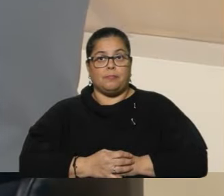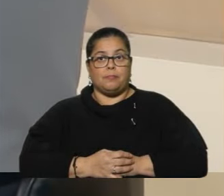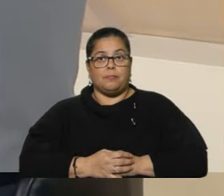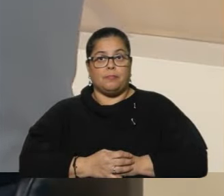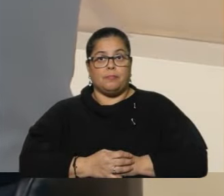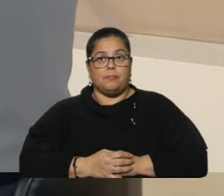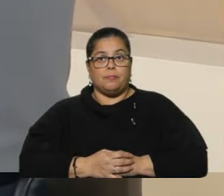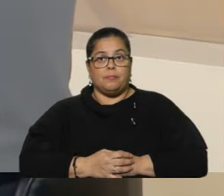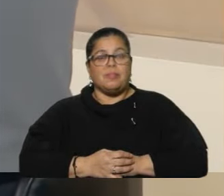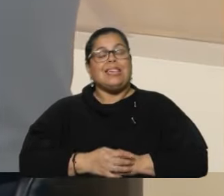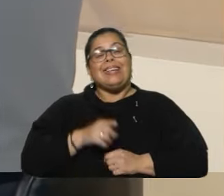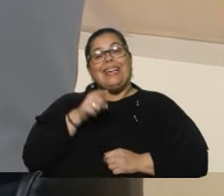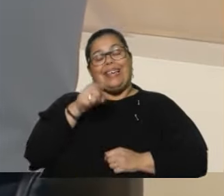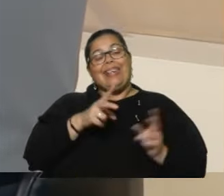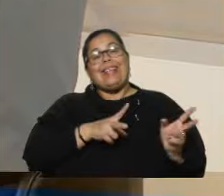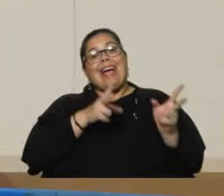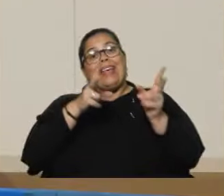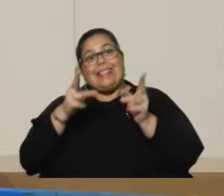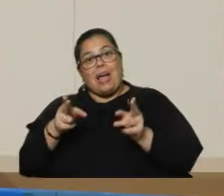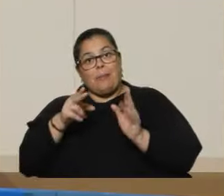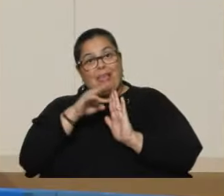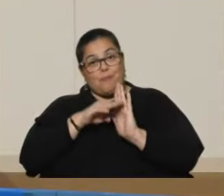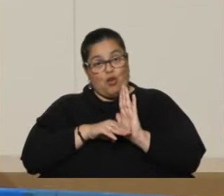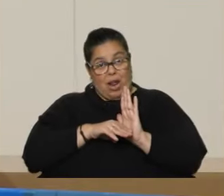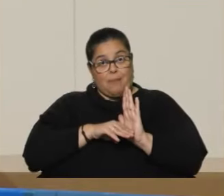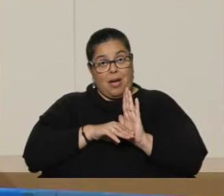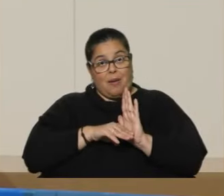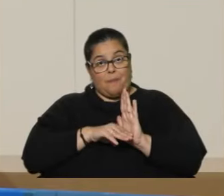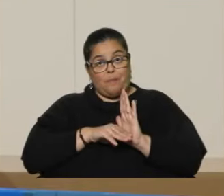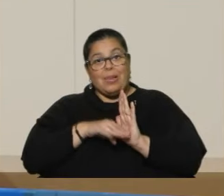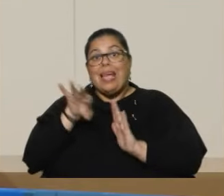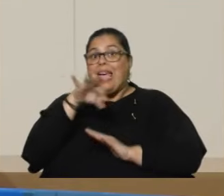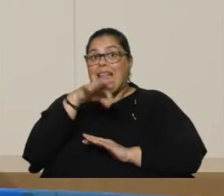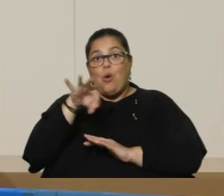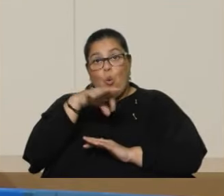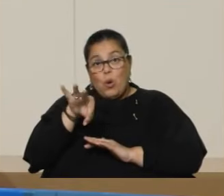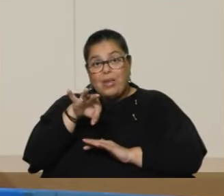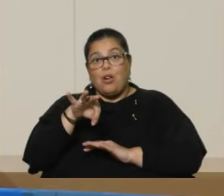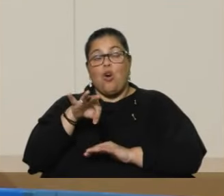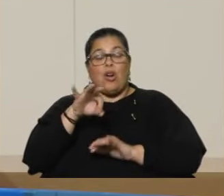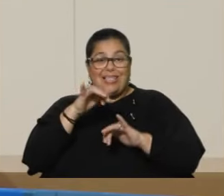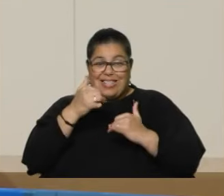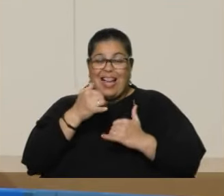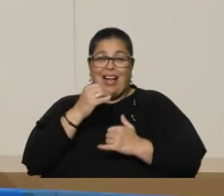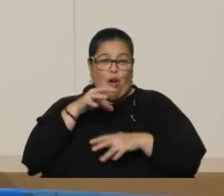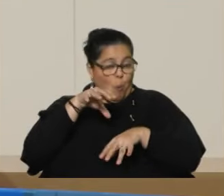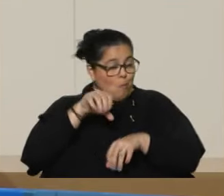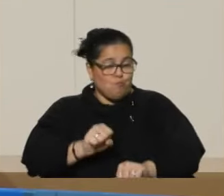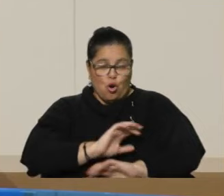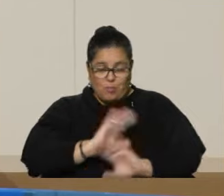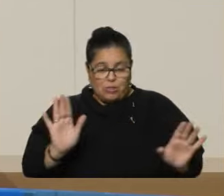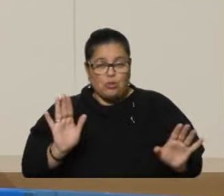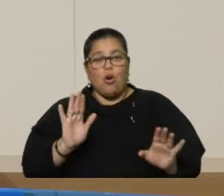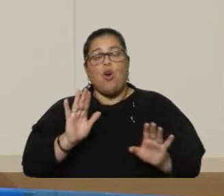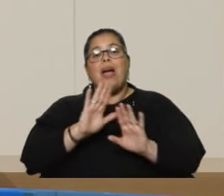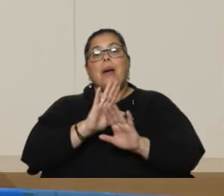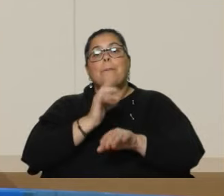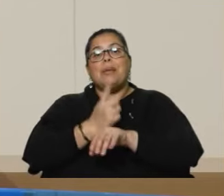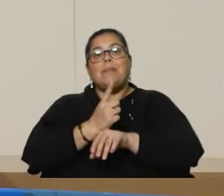dinero, más recursos. En esta etapa del programa de la interna, el único número que ya nos comprometimos en blanco sobre negro es el de primera infancia, 200 millones de dólares